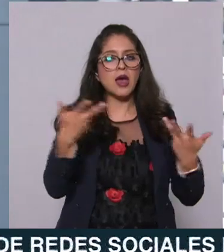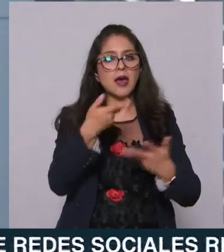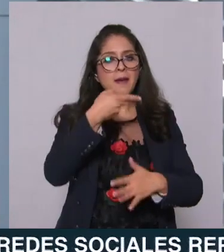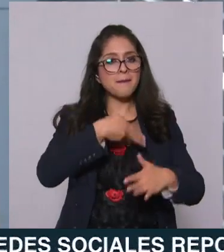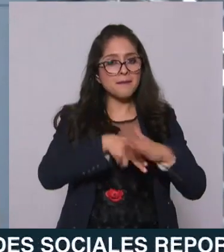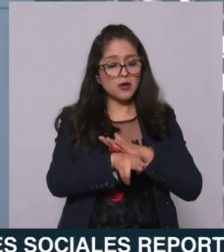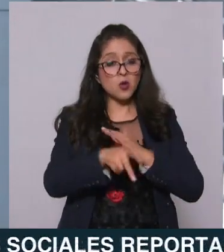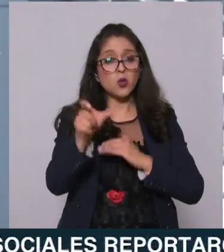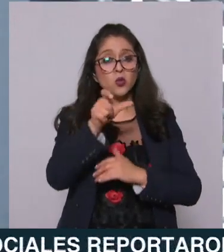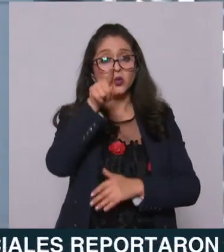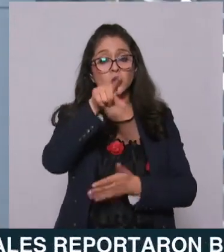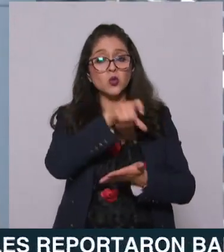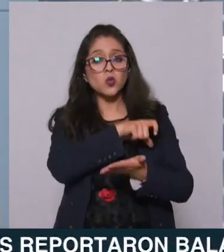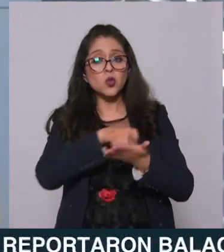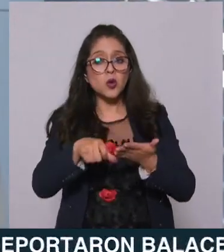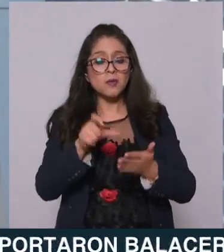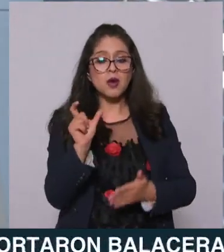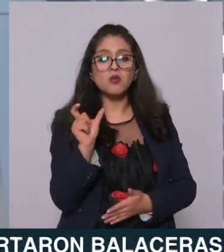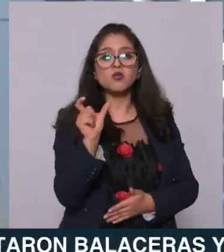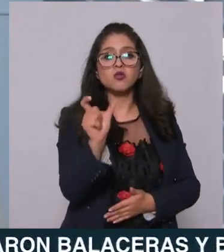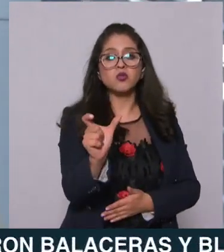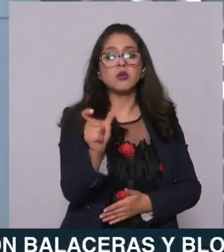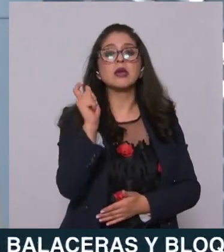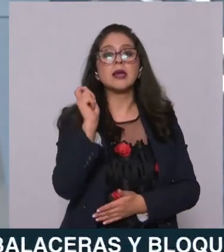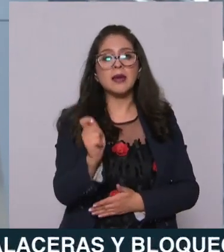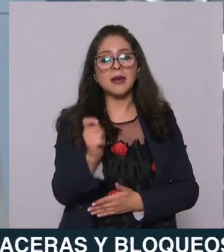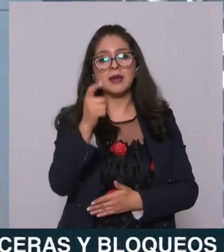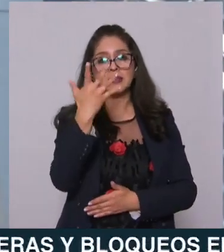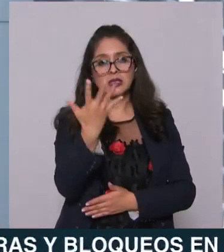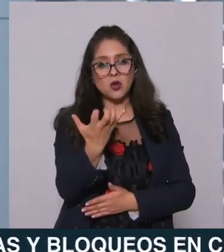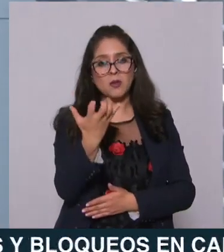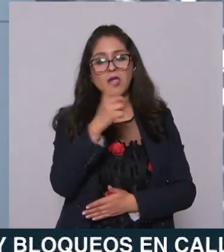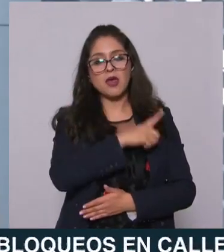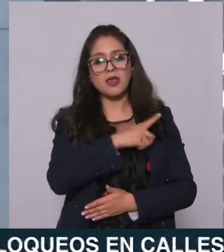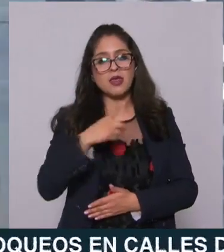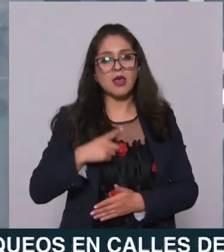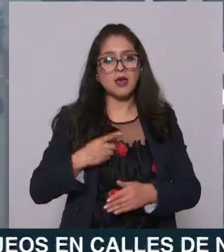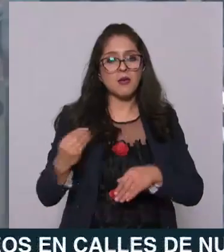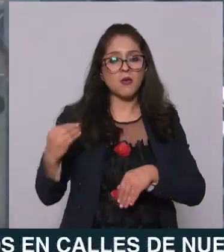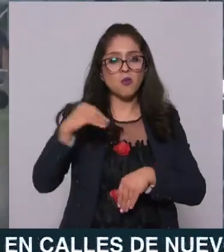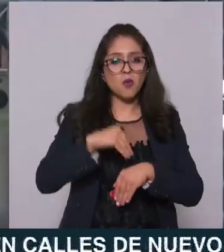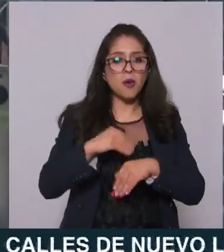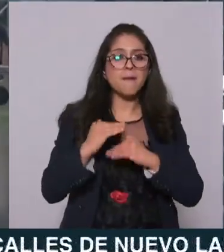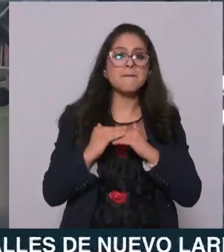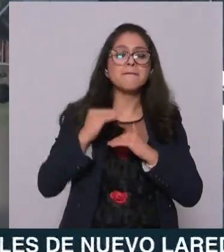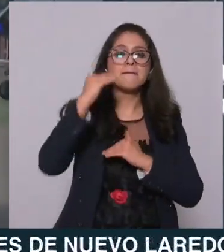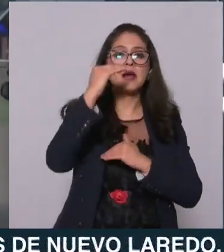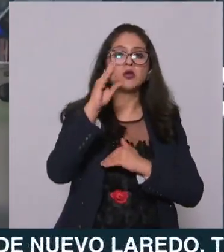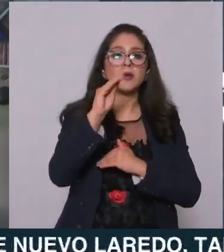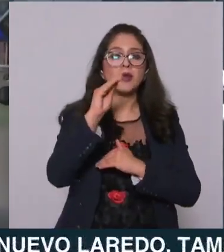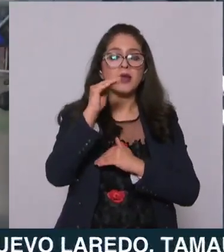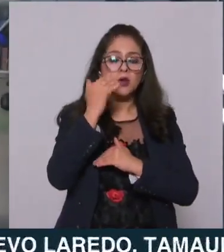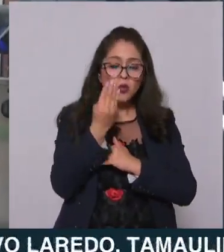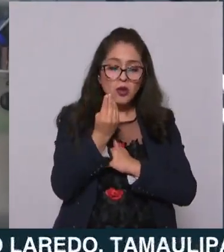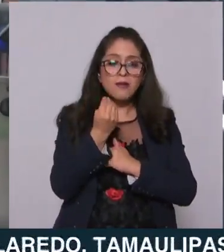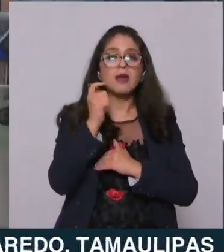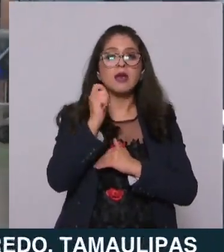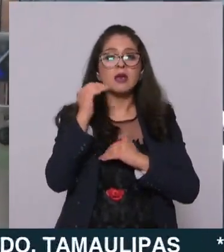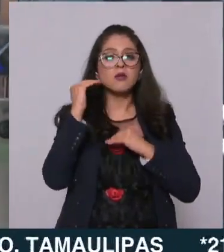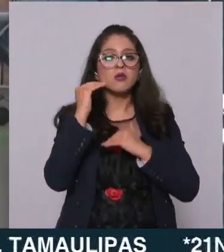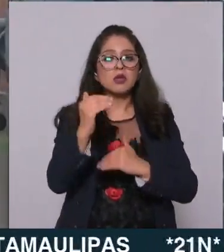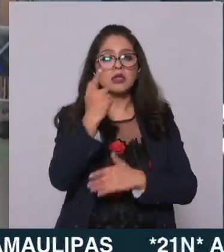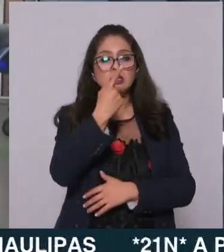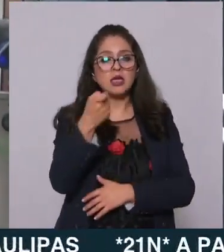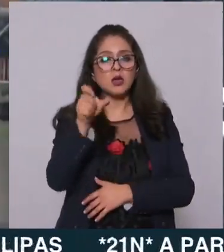compre una de estas tarjetas, para activarla se requiere una recarga mínima de 5 pesos y máxima de 99 con un saldo límite acumulable de 120